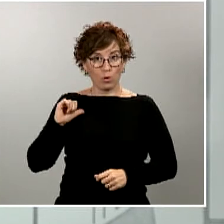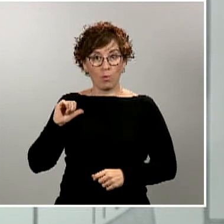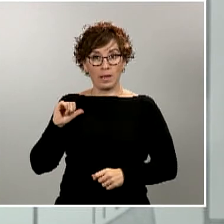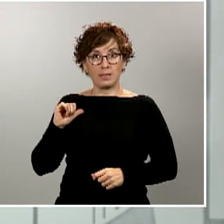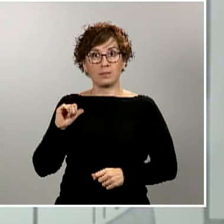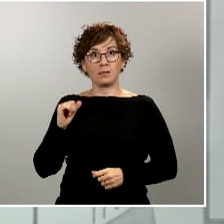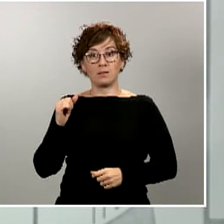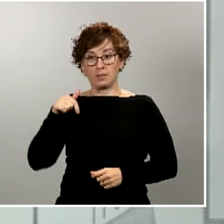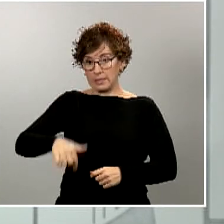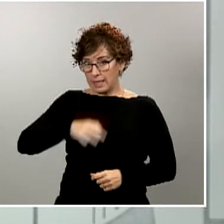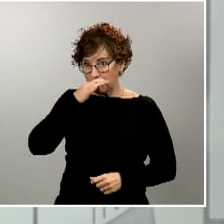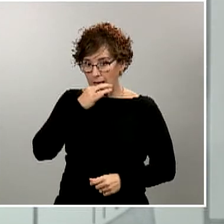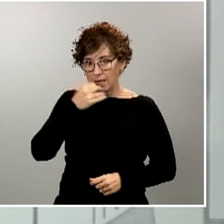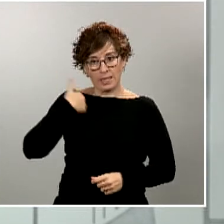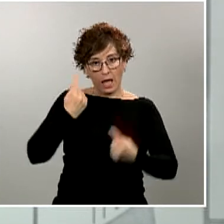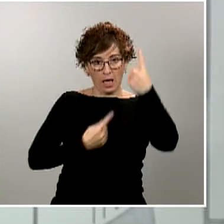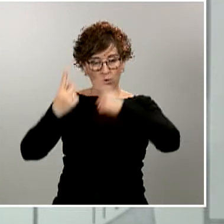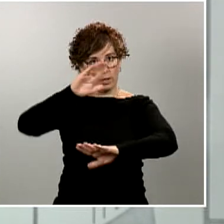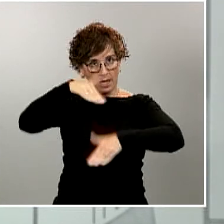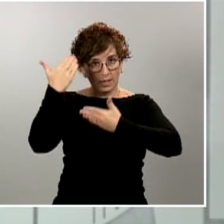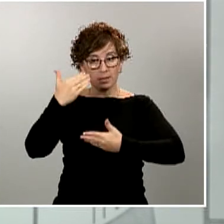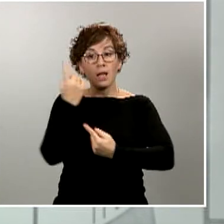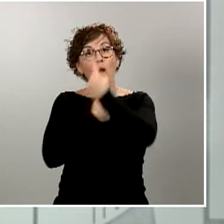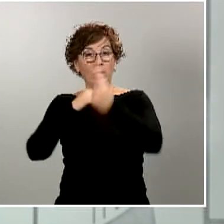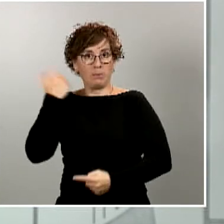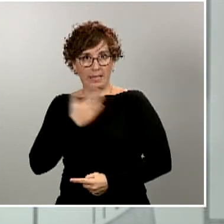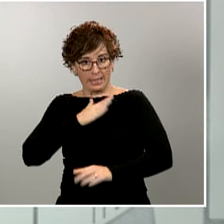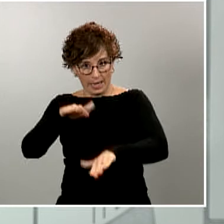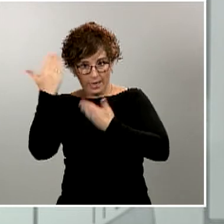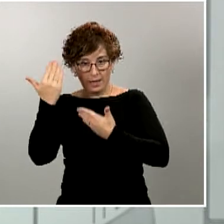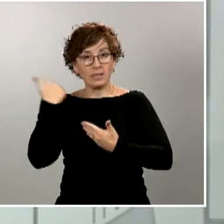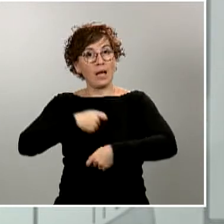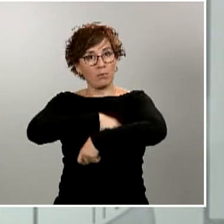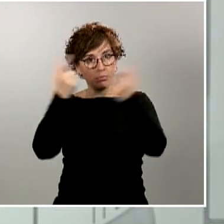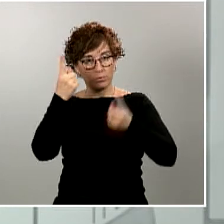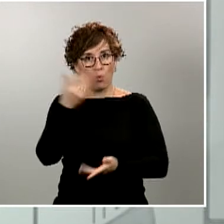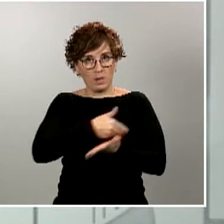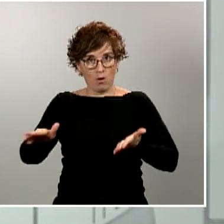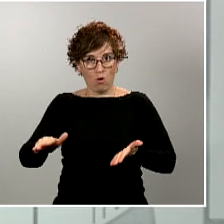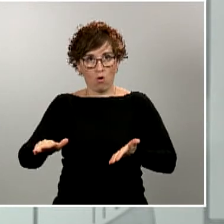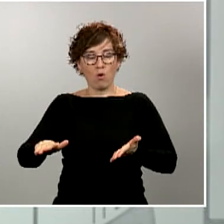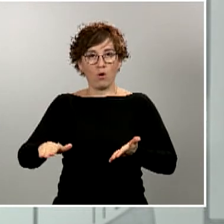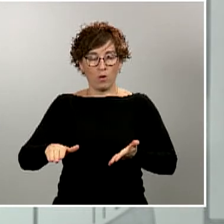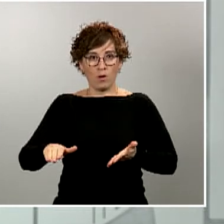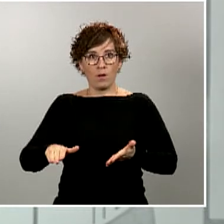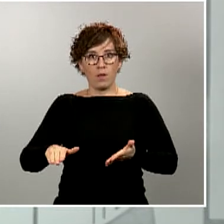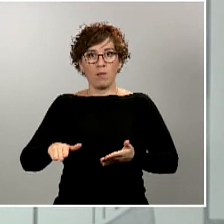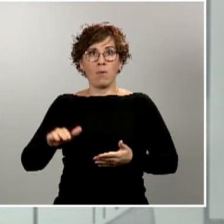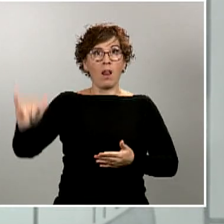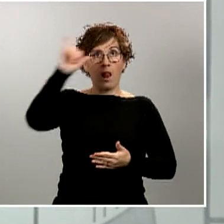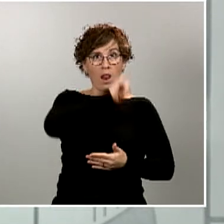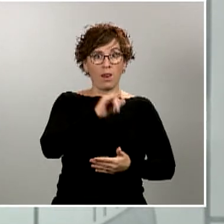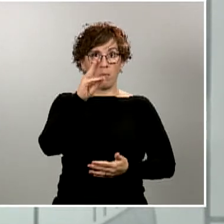tarde, otras mañana, estos test de diagnóstico rápido. Se ha repartido 1 millón de los mismos. Disponen también de PCRs y tendrán